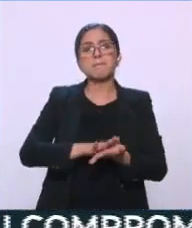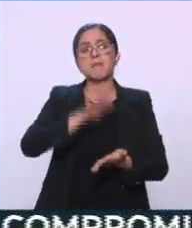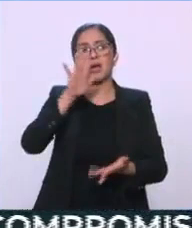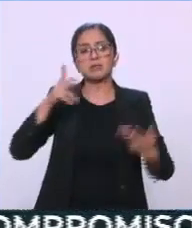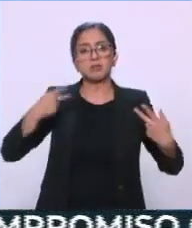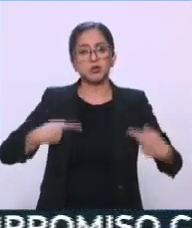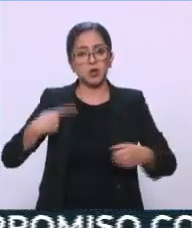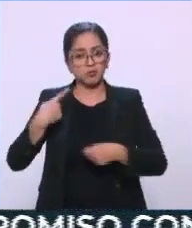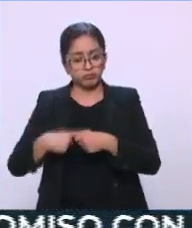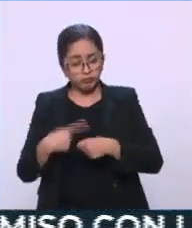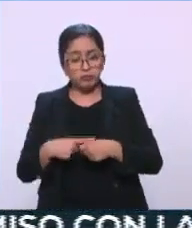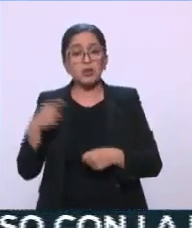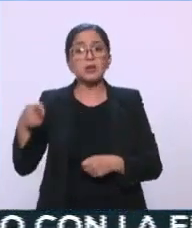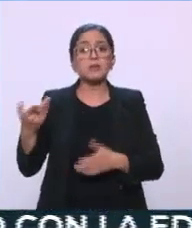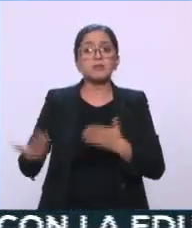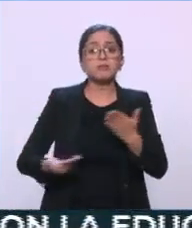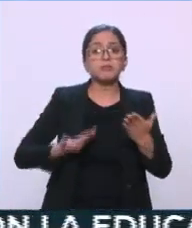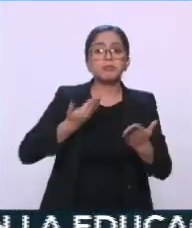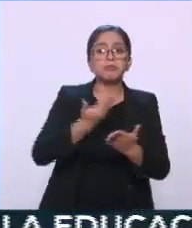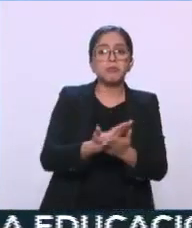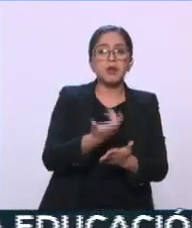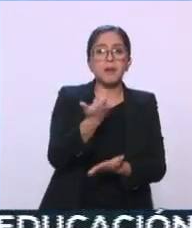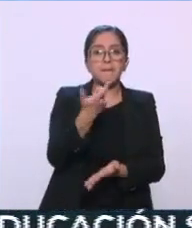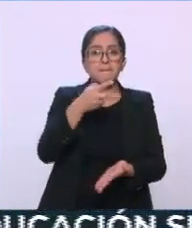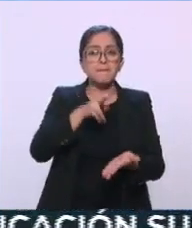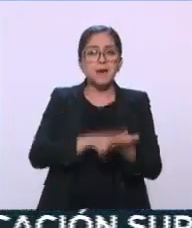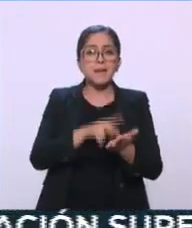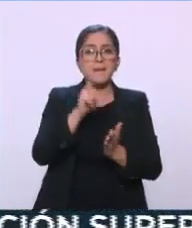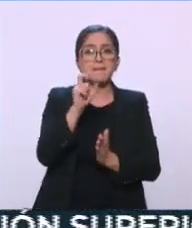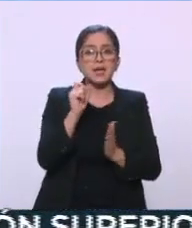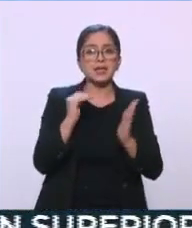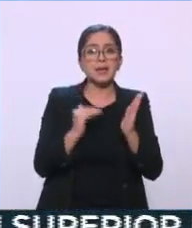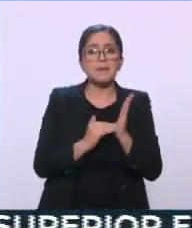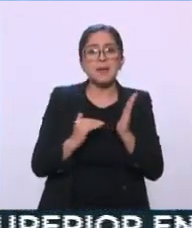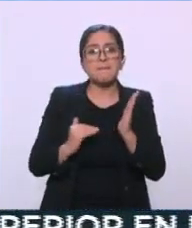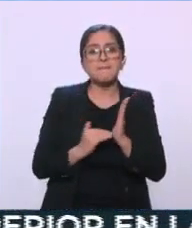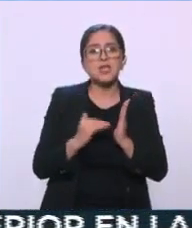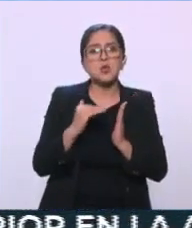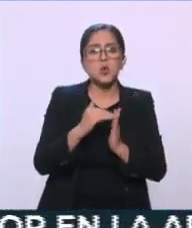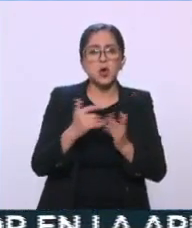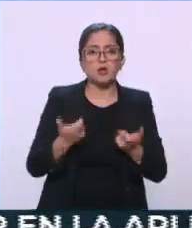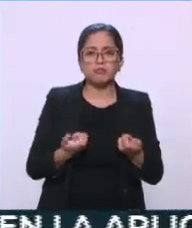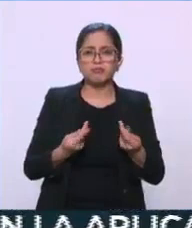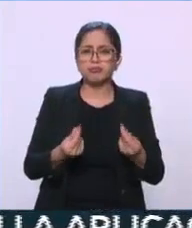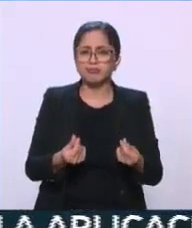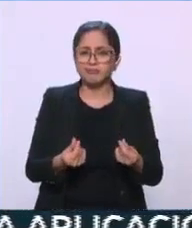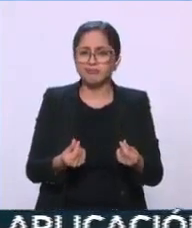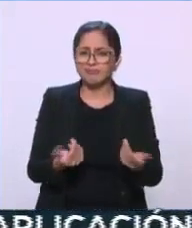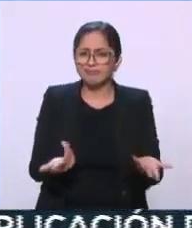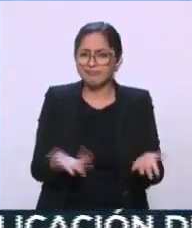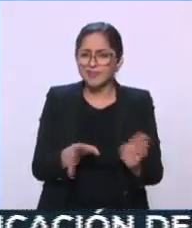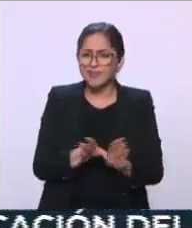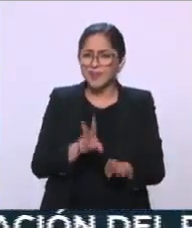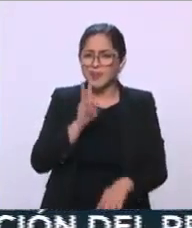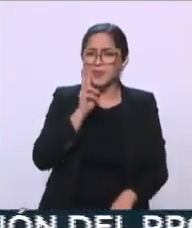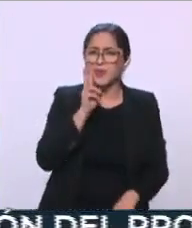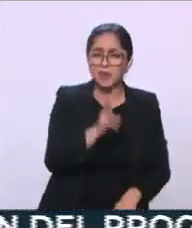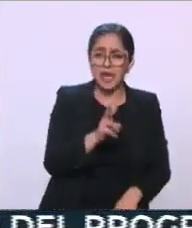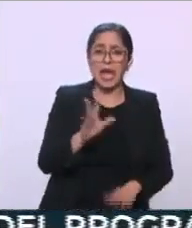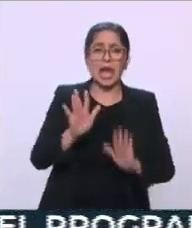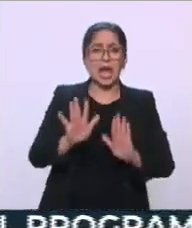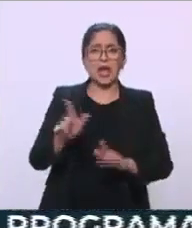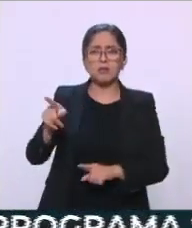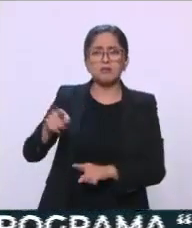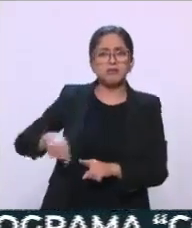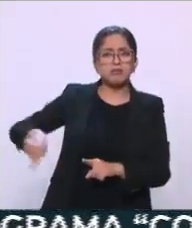su propuesta, esta estrategia pues tendría un costo de 20,000 millones de pesos. ¿Cómo ve? Lo que no dijeron es si